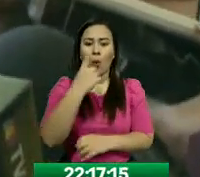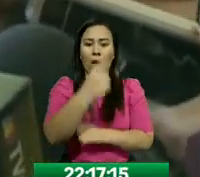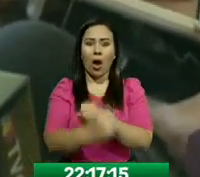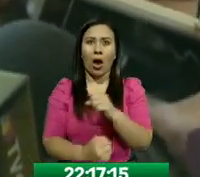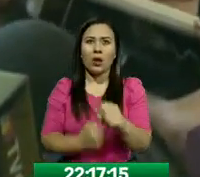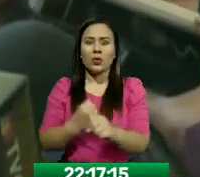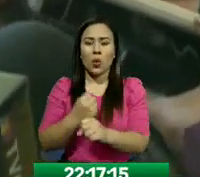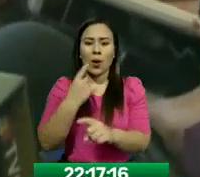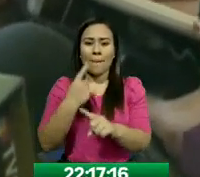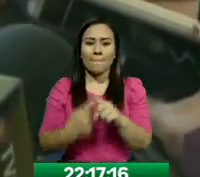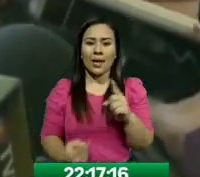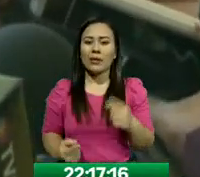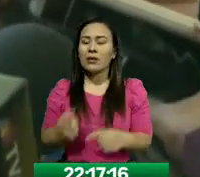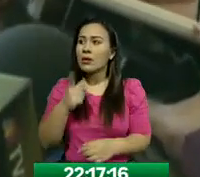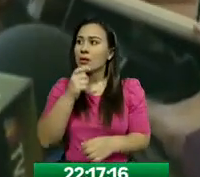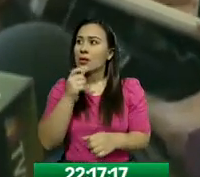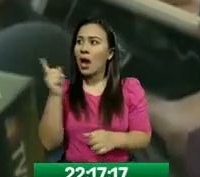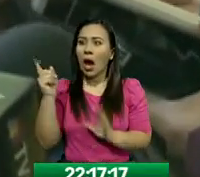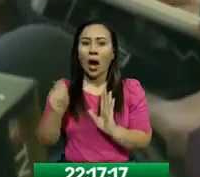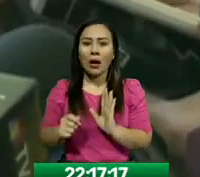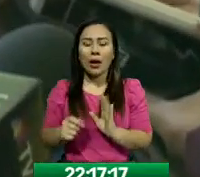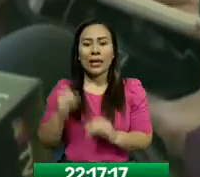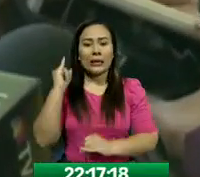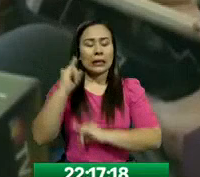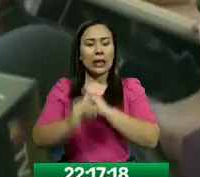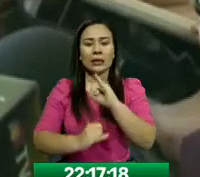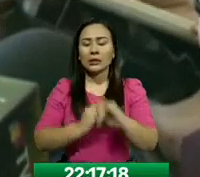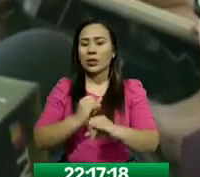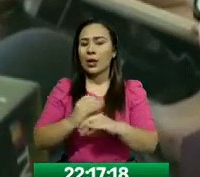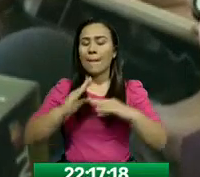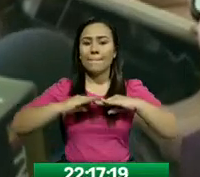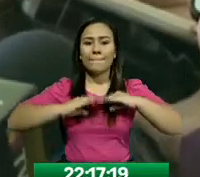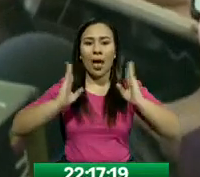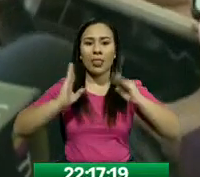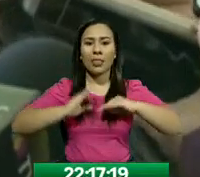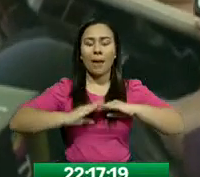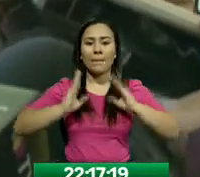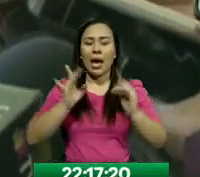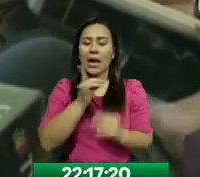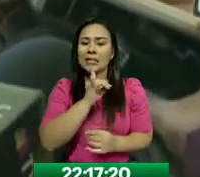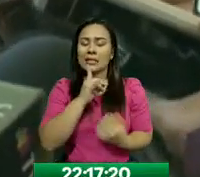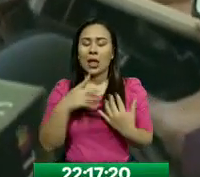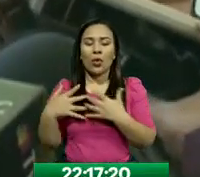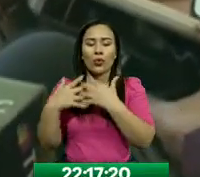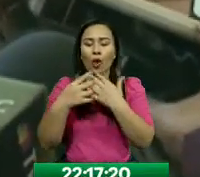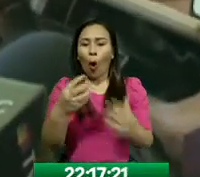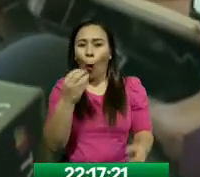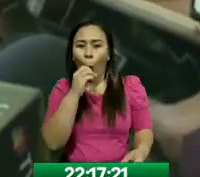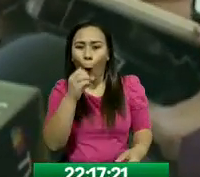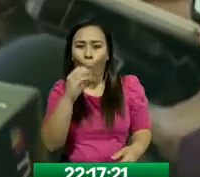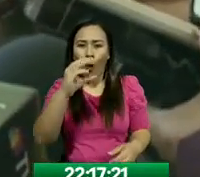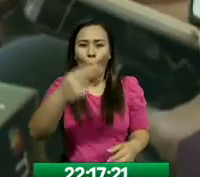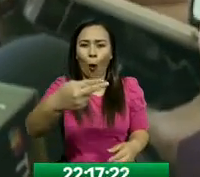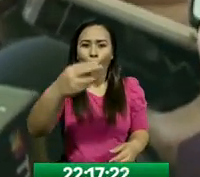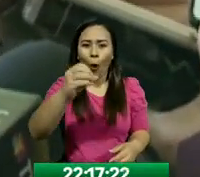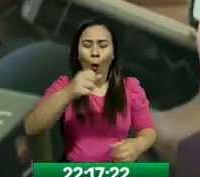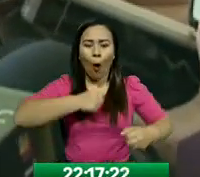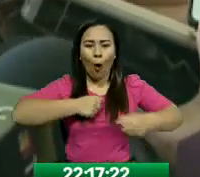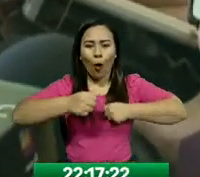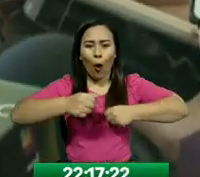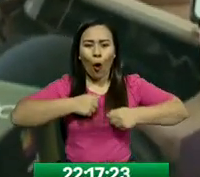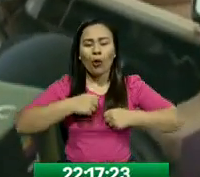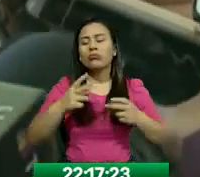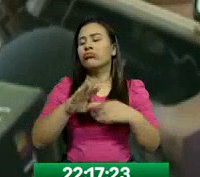medio, que cuenta con asistencia penal internacional de Panamá, Hong Kong, Estados Unidos y la China, y que corresponde a los